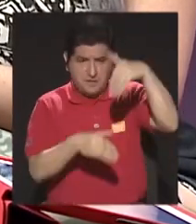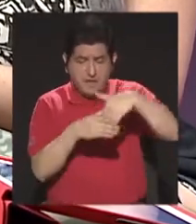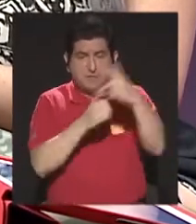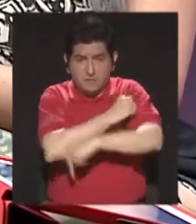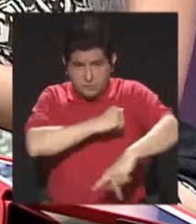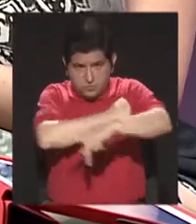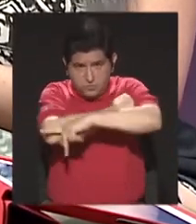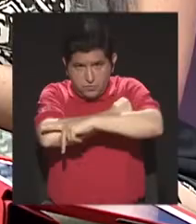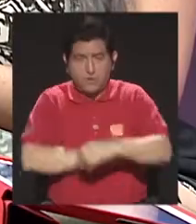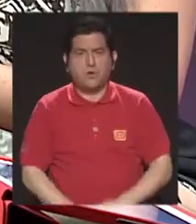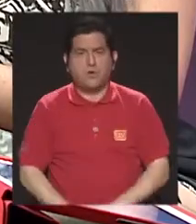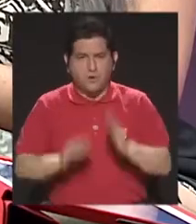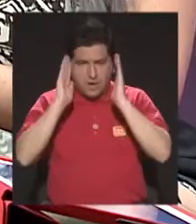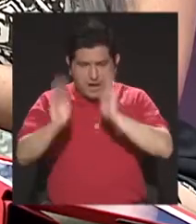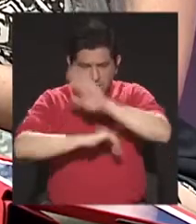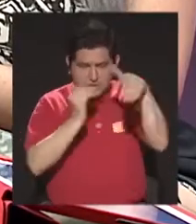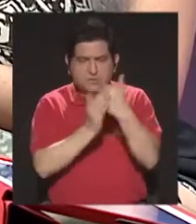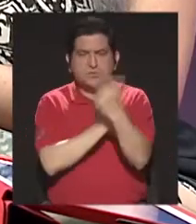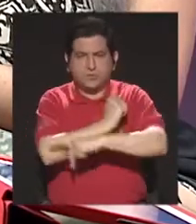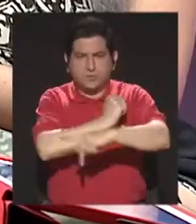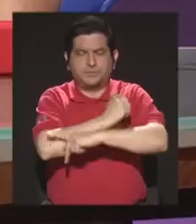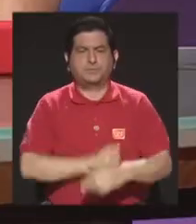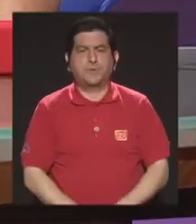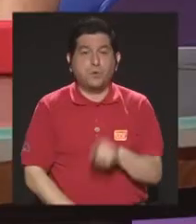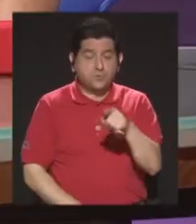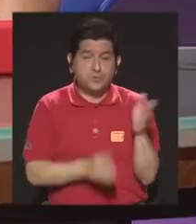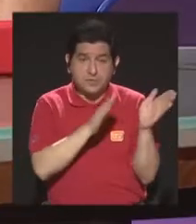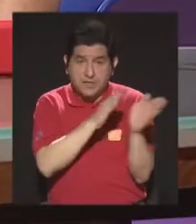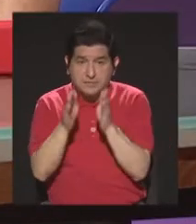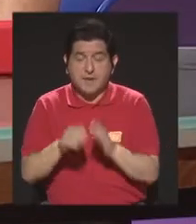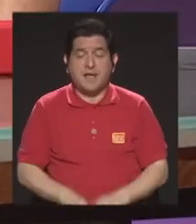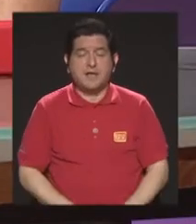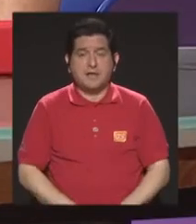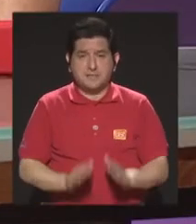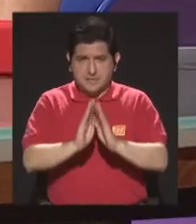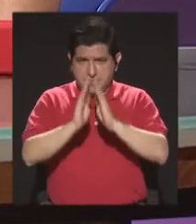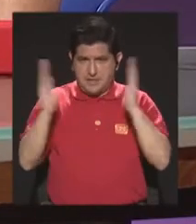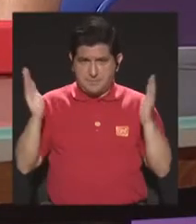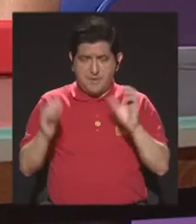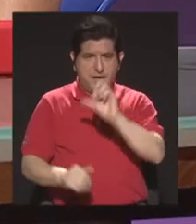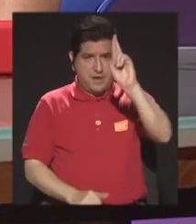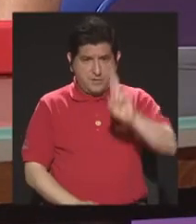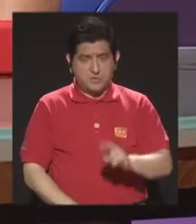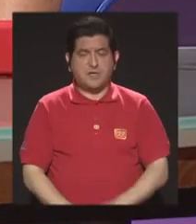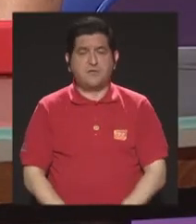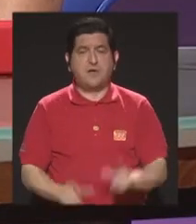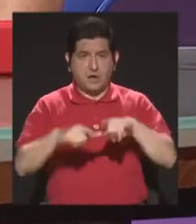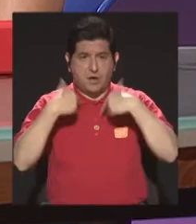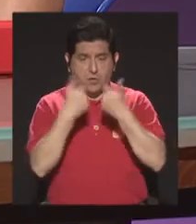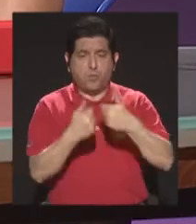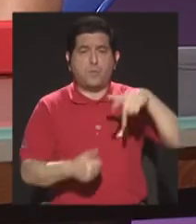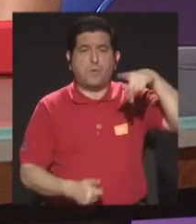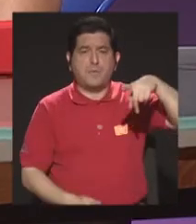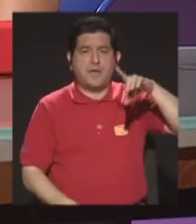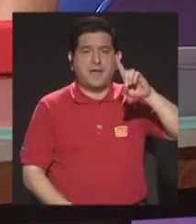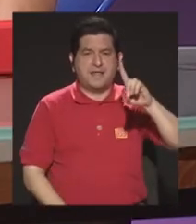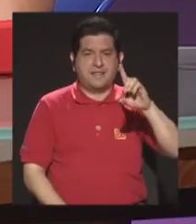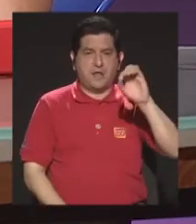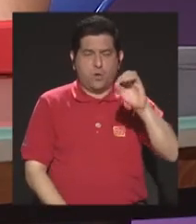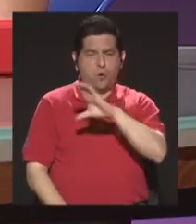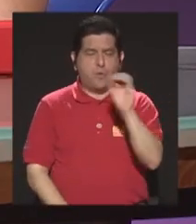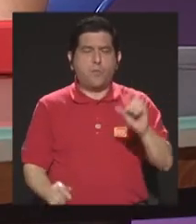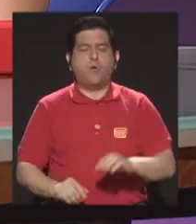territorio nacional, cubrir todo el territorio nacional. ¿Tienen planes de expansión en Costa Rica ustedes, como Peras del Olmo, o como